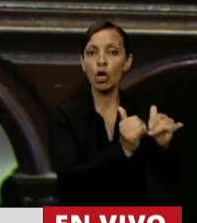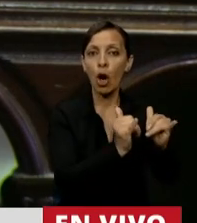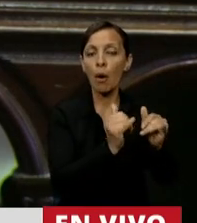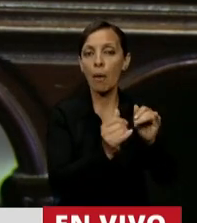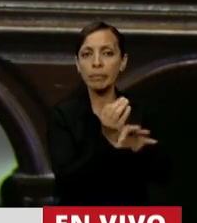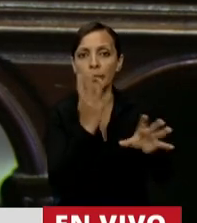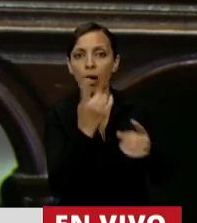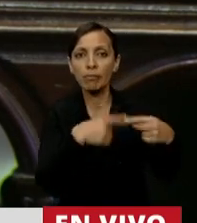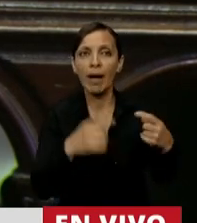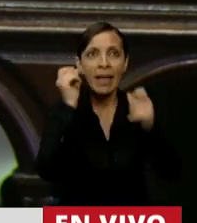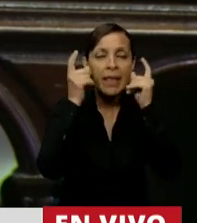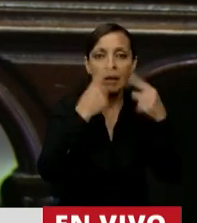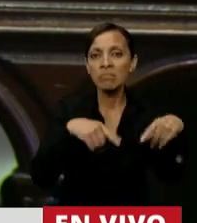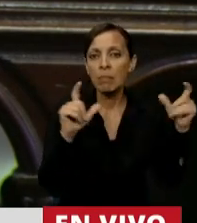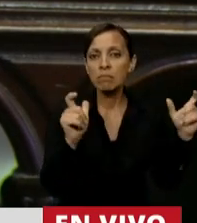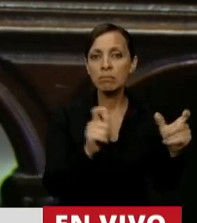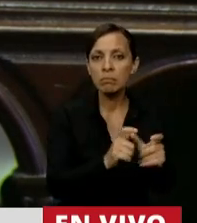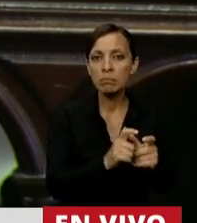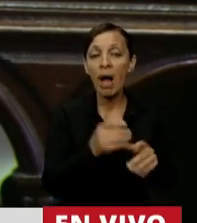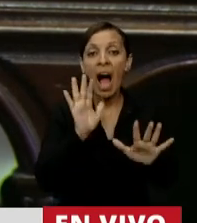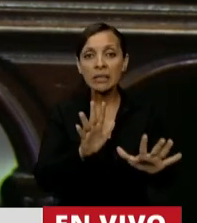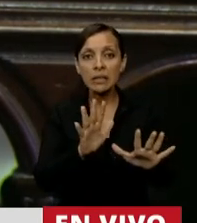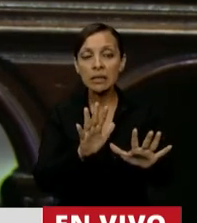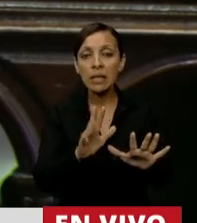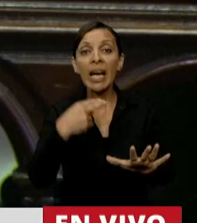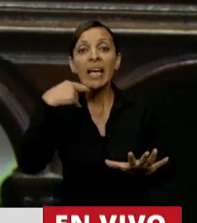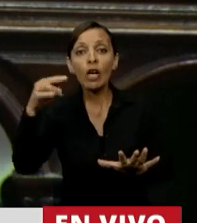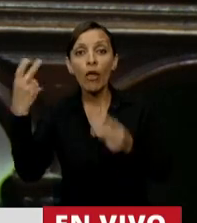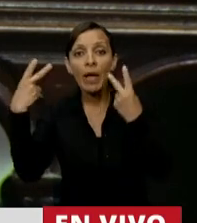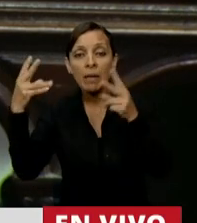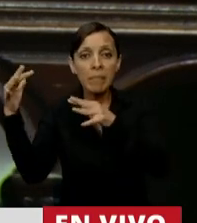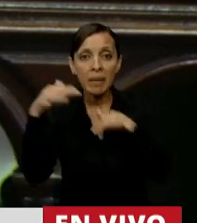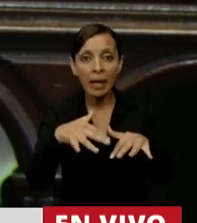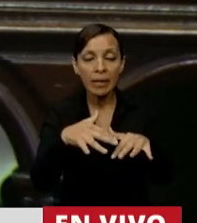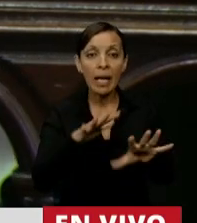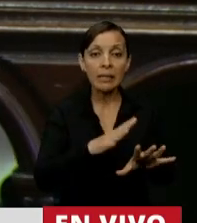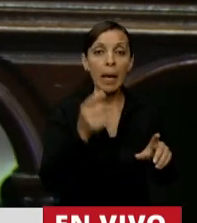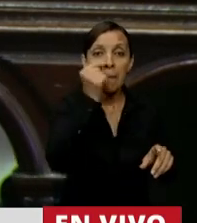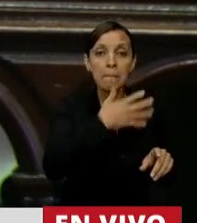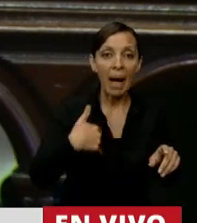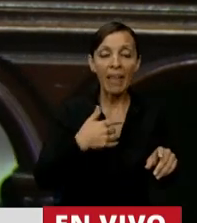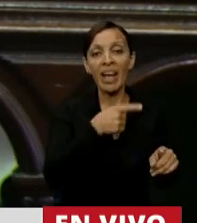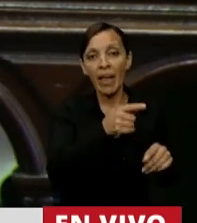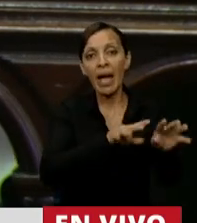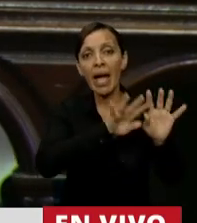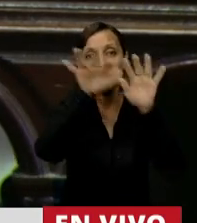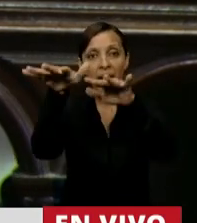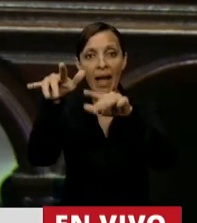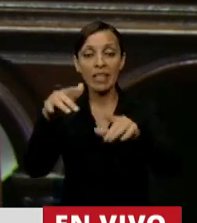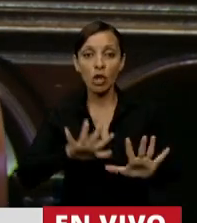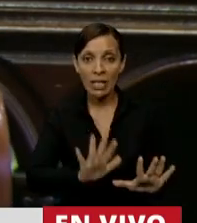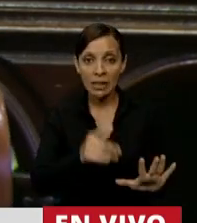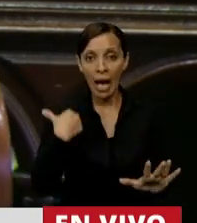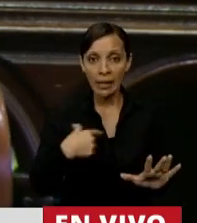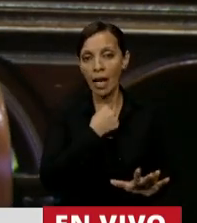así, nos vamos a convertir de hijos de inmigrantes en padres de emigrantes. Y yo no quiero eso para mi